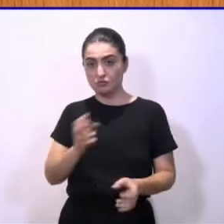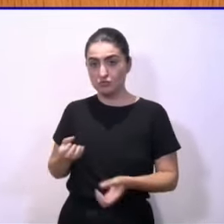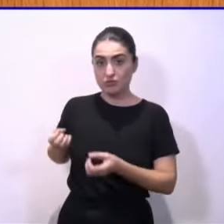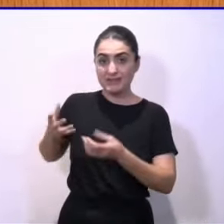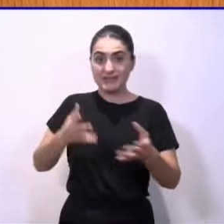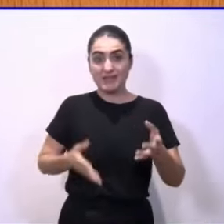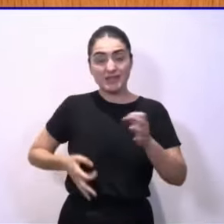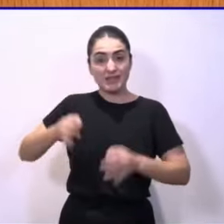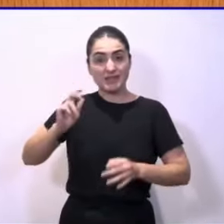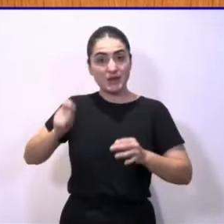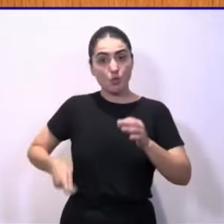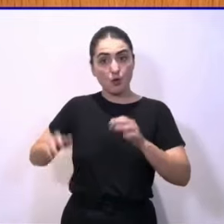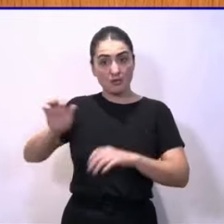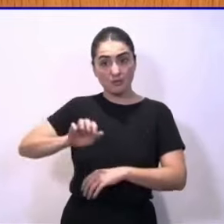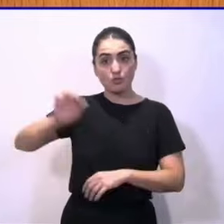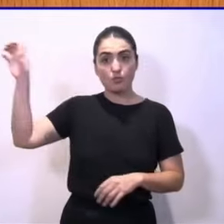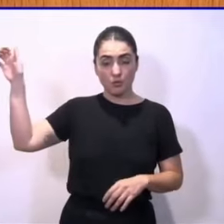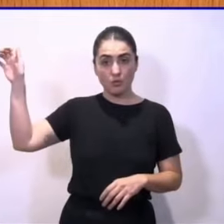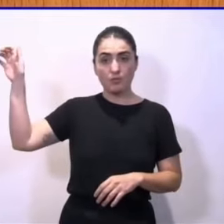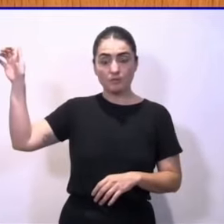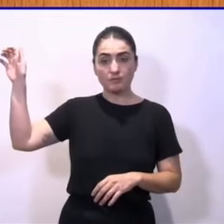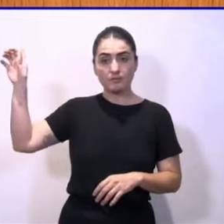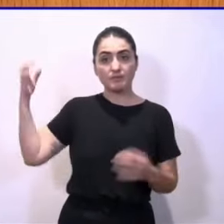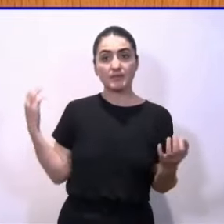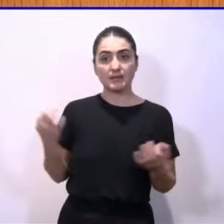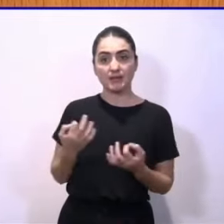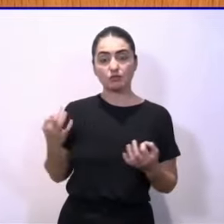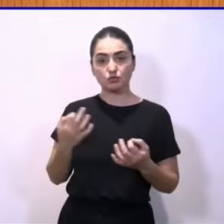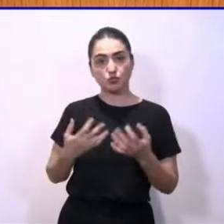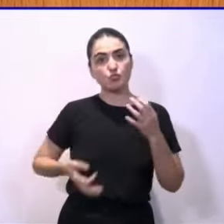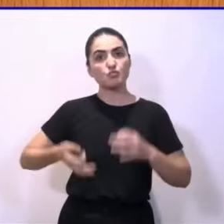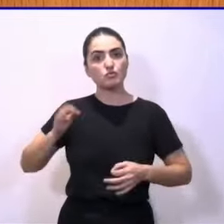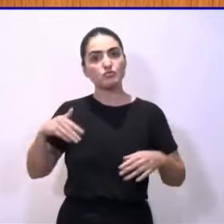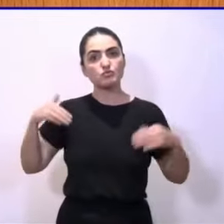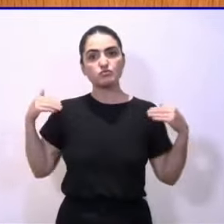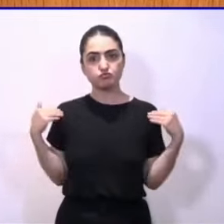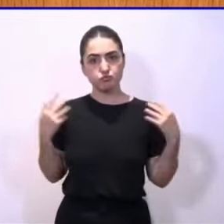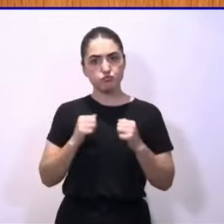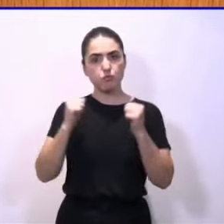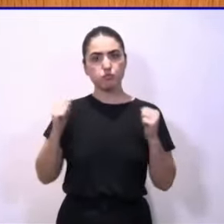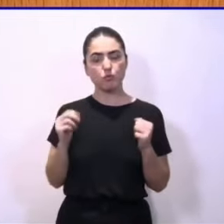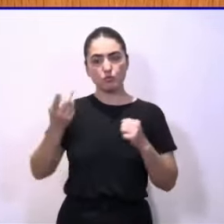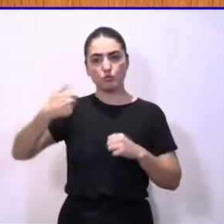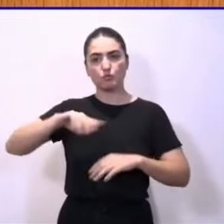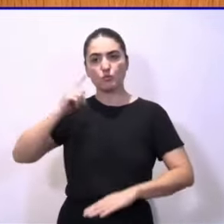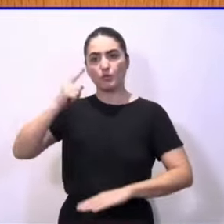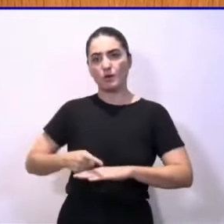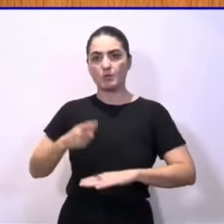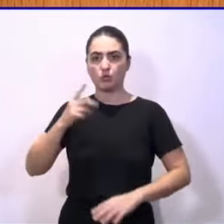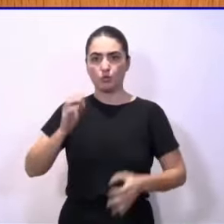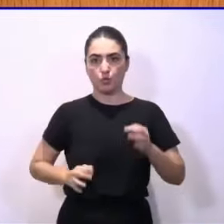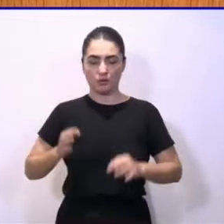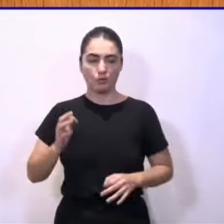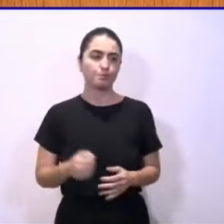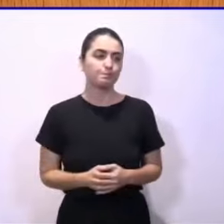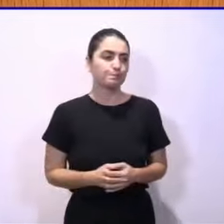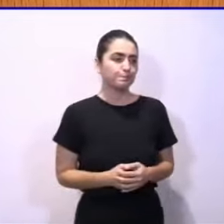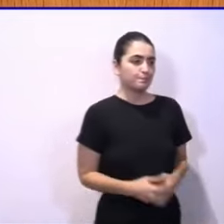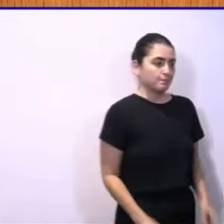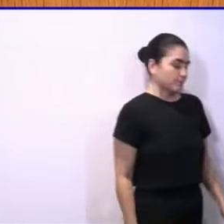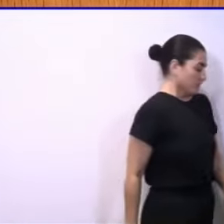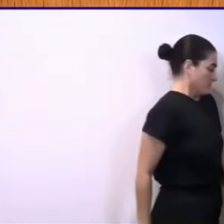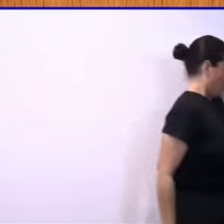Tribunal de Justicia de la Unión Europea son también jurisprudencia consolidada de nuestro ordenamiento jurídico. Por tanto, no